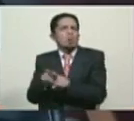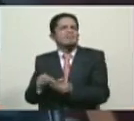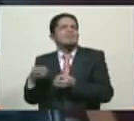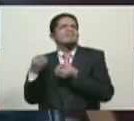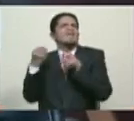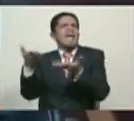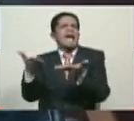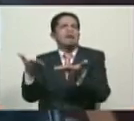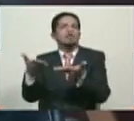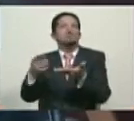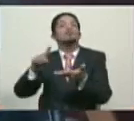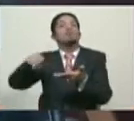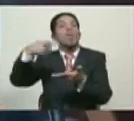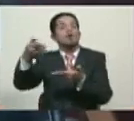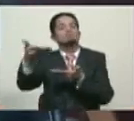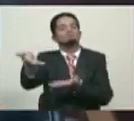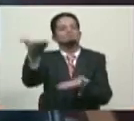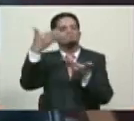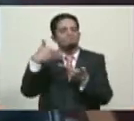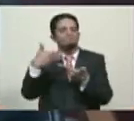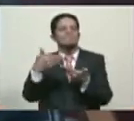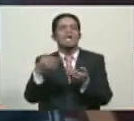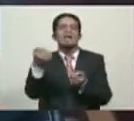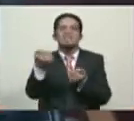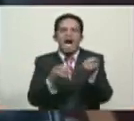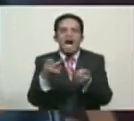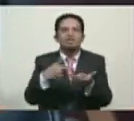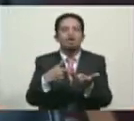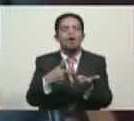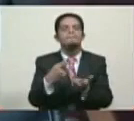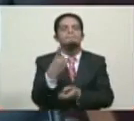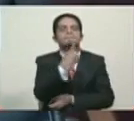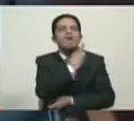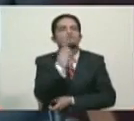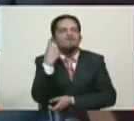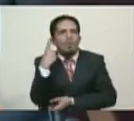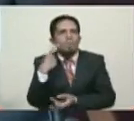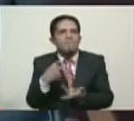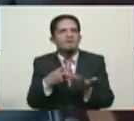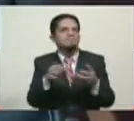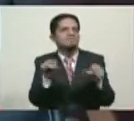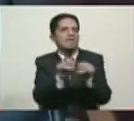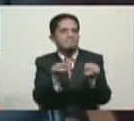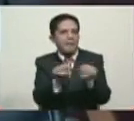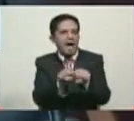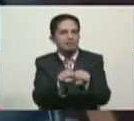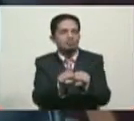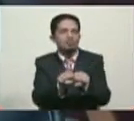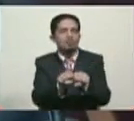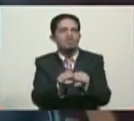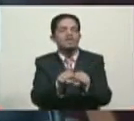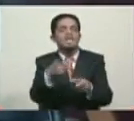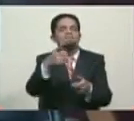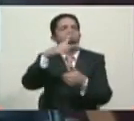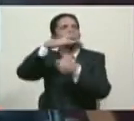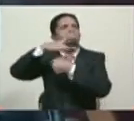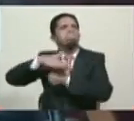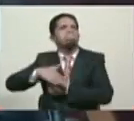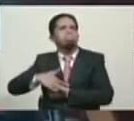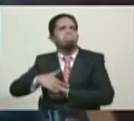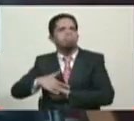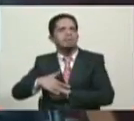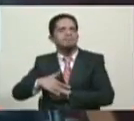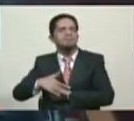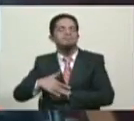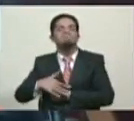devolvía procesado en carros, perfumes, zapatos y otras elegancias que obnubilaron a más de una generación, haciéndonos